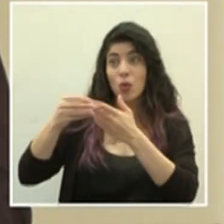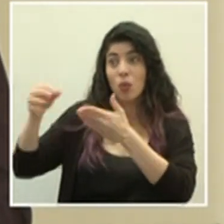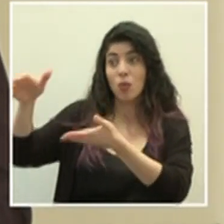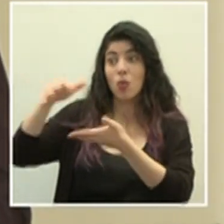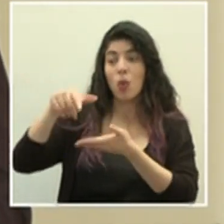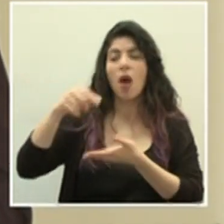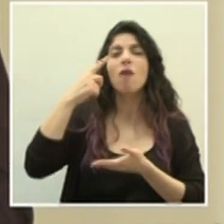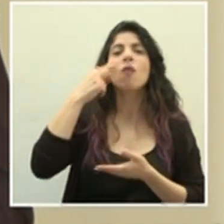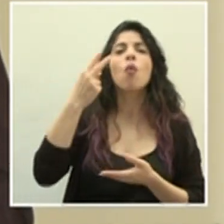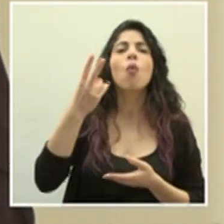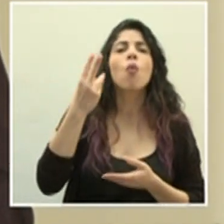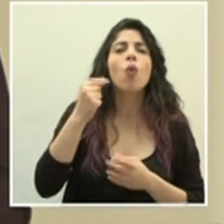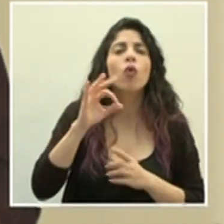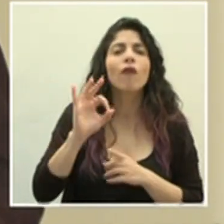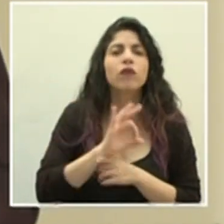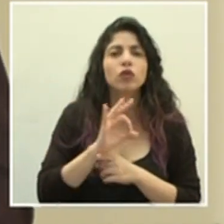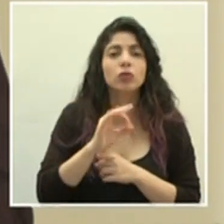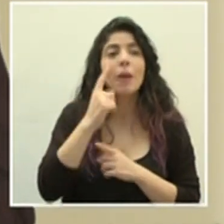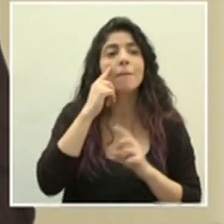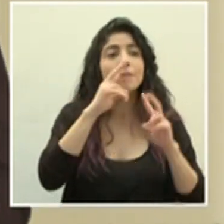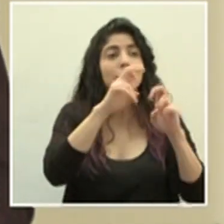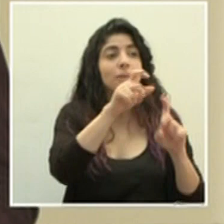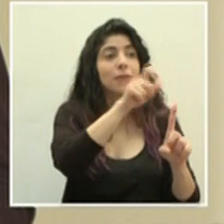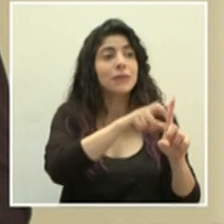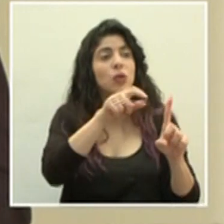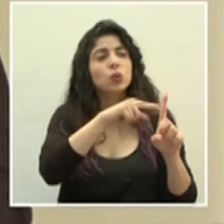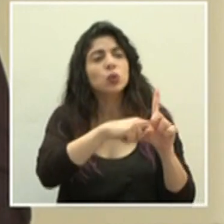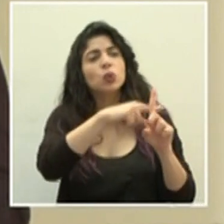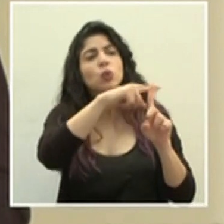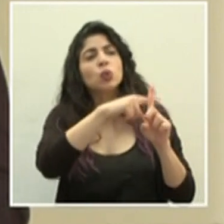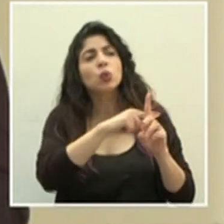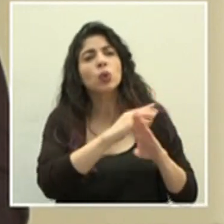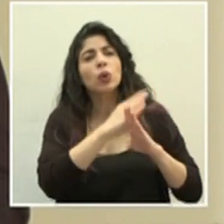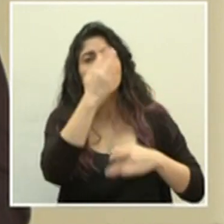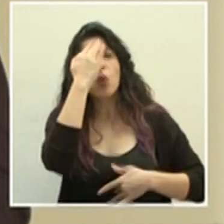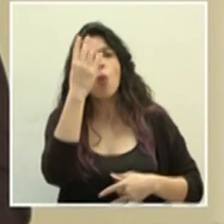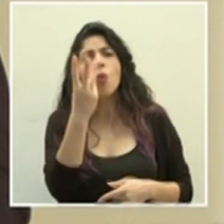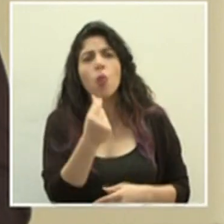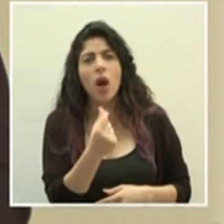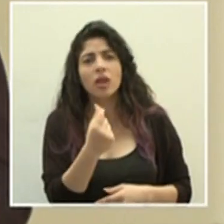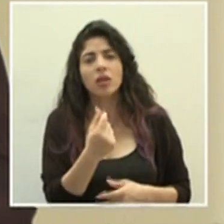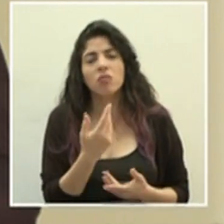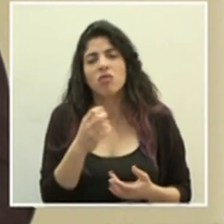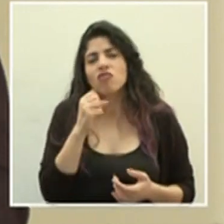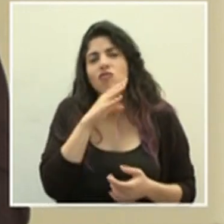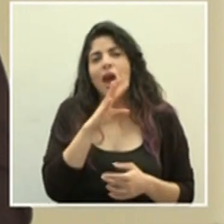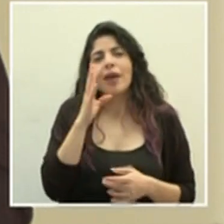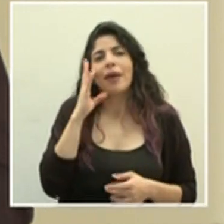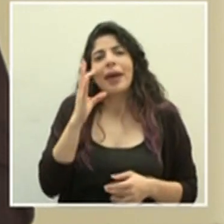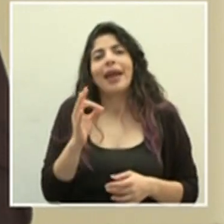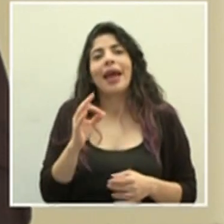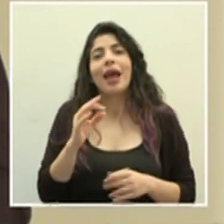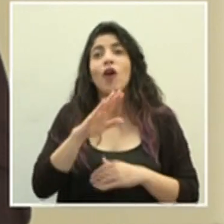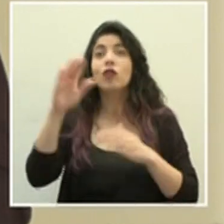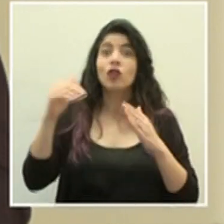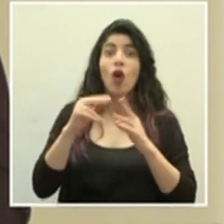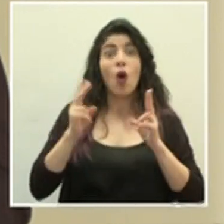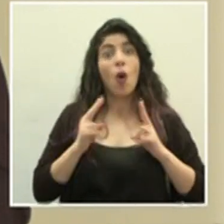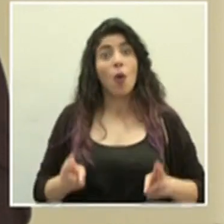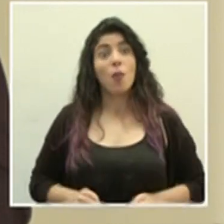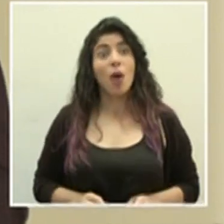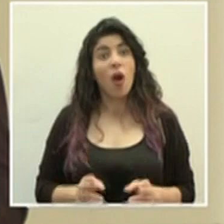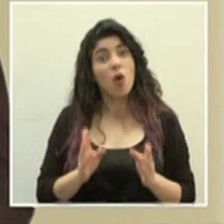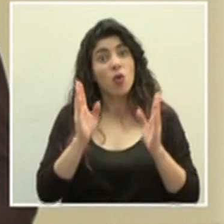determinar el grado de inmunidad de una persona. Yo lo he dicho anteriormente, pues sería raro pensar que una persona o que la humanidad en general no va a tener una